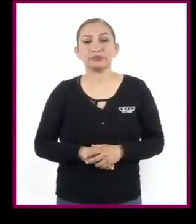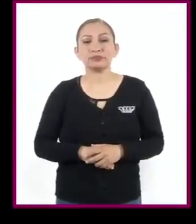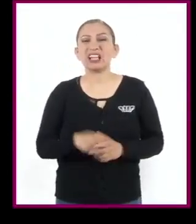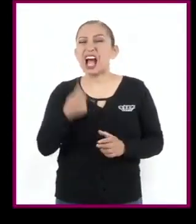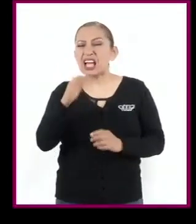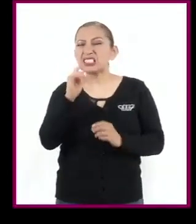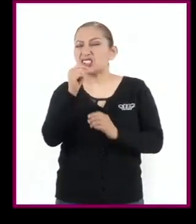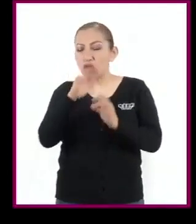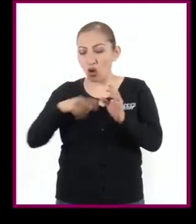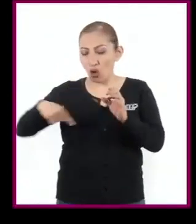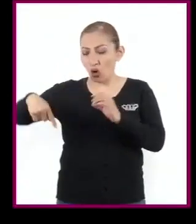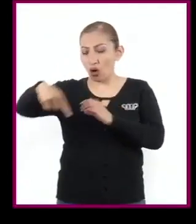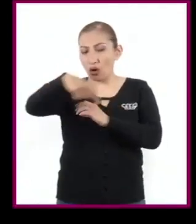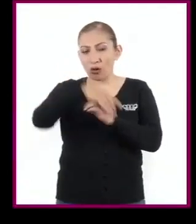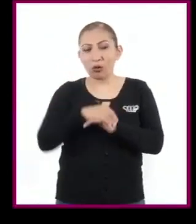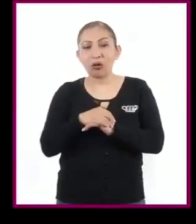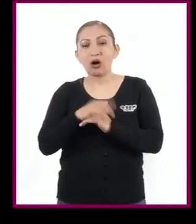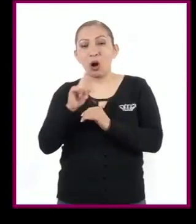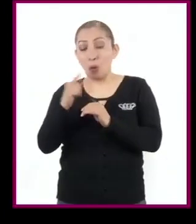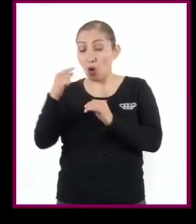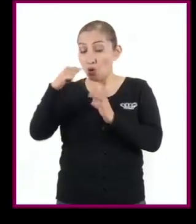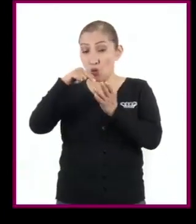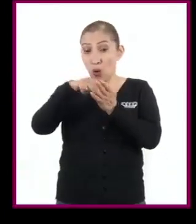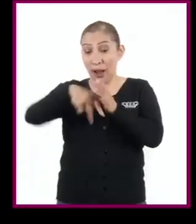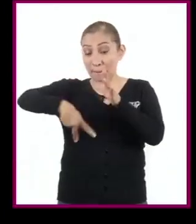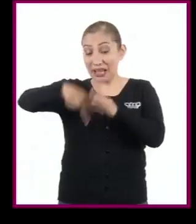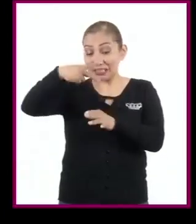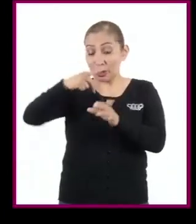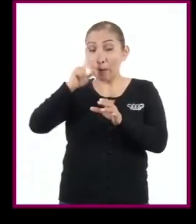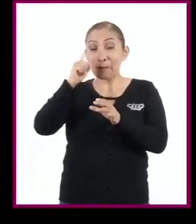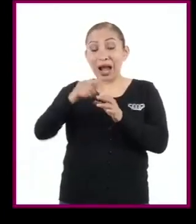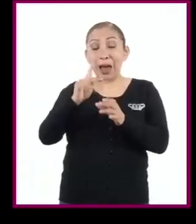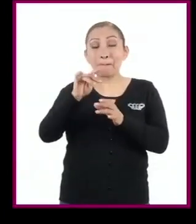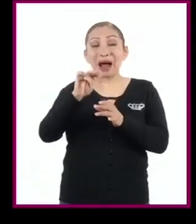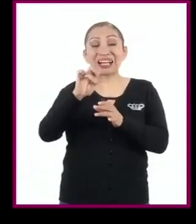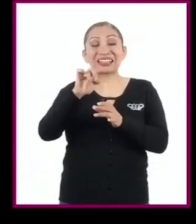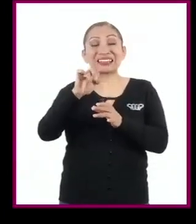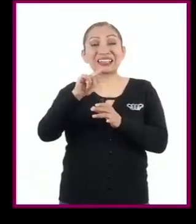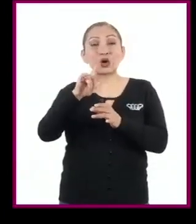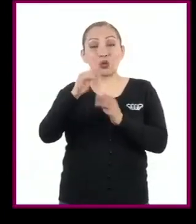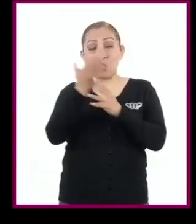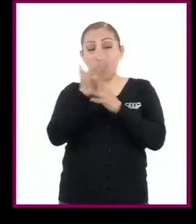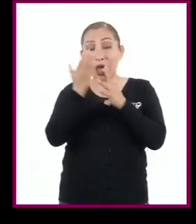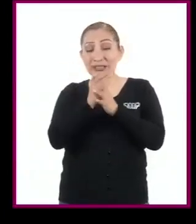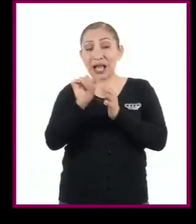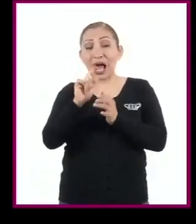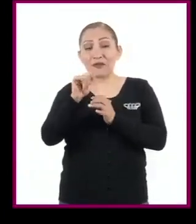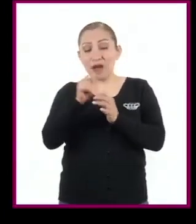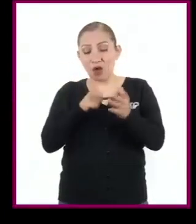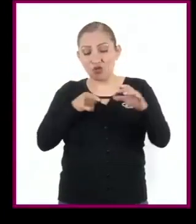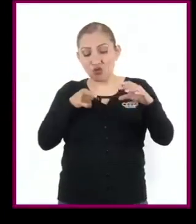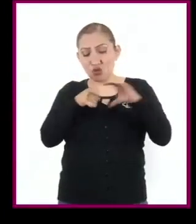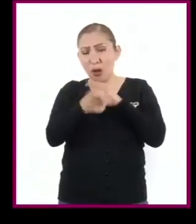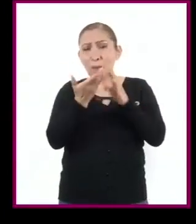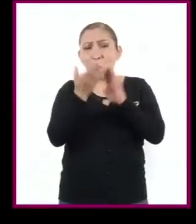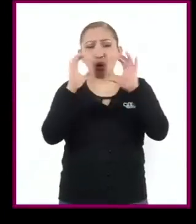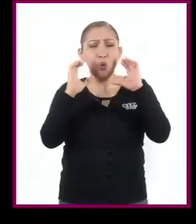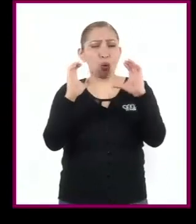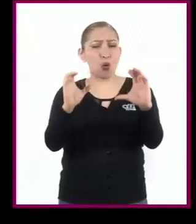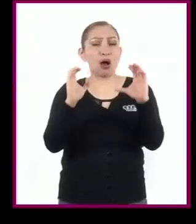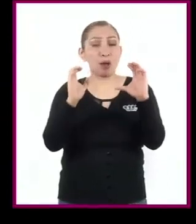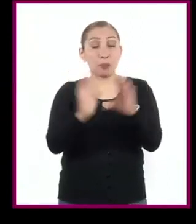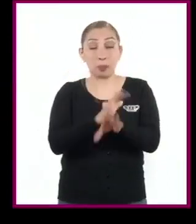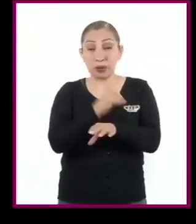Casi todo alrededor, dejando un espacio para que las partículas alfa pudieran entrar. Y fue muy cuidadoso